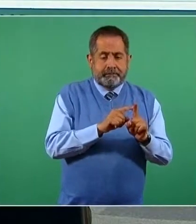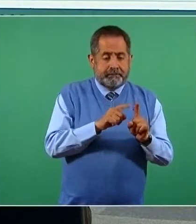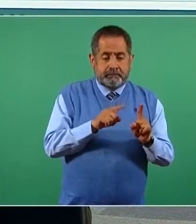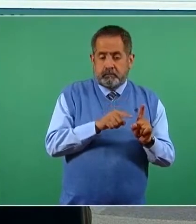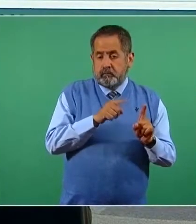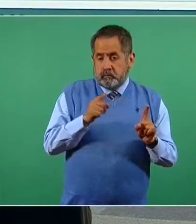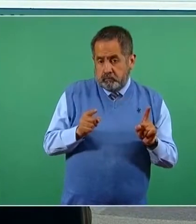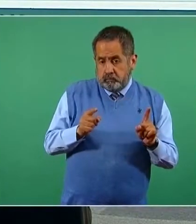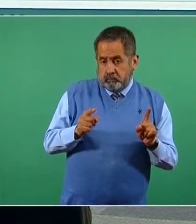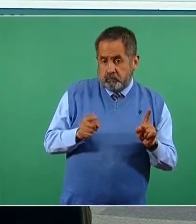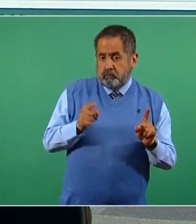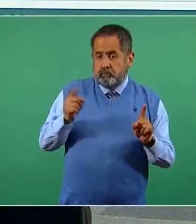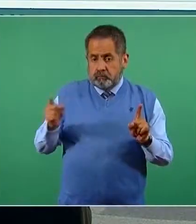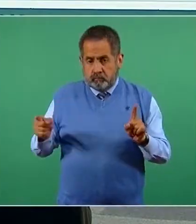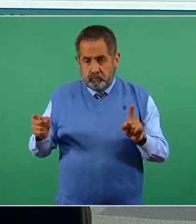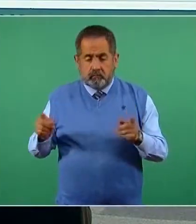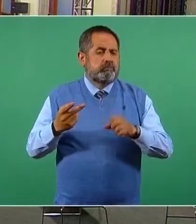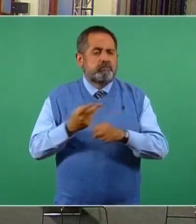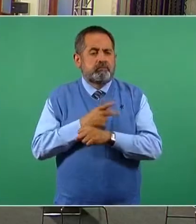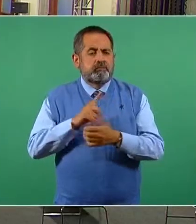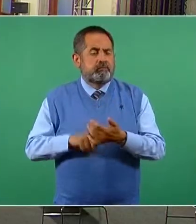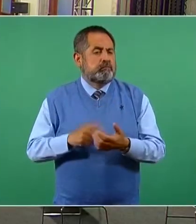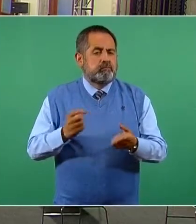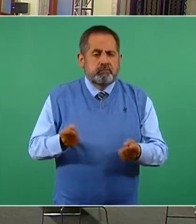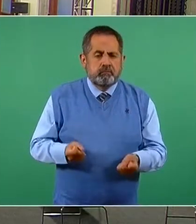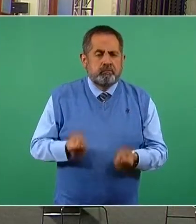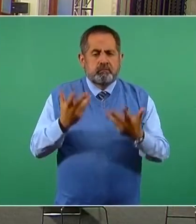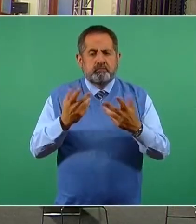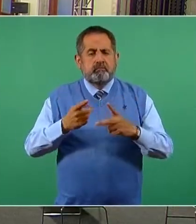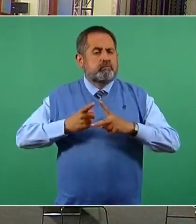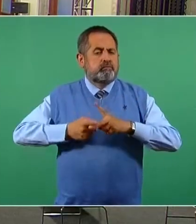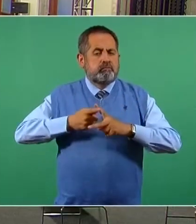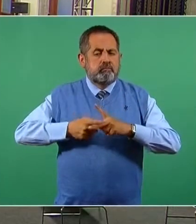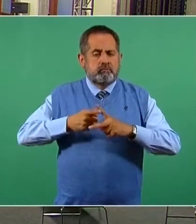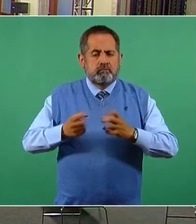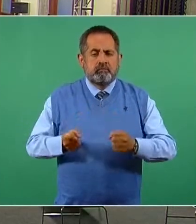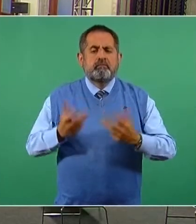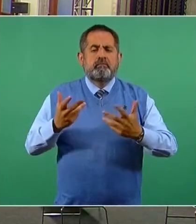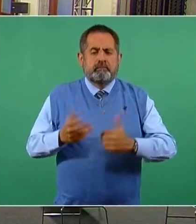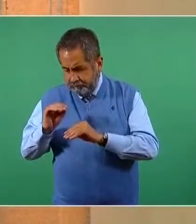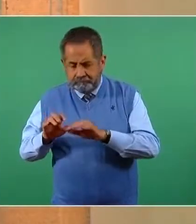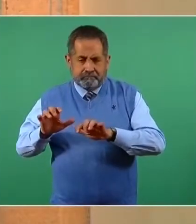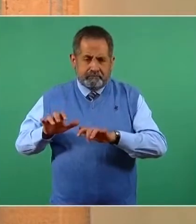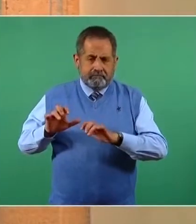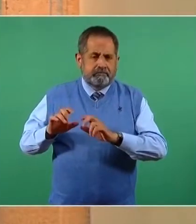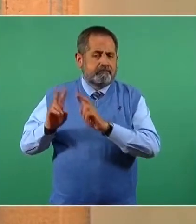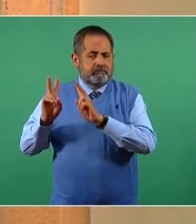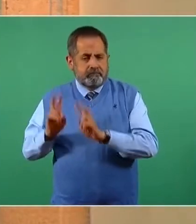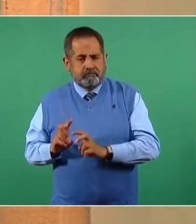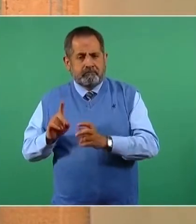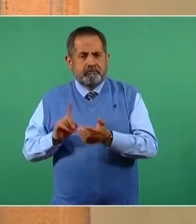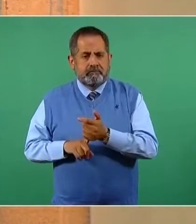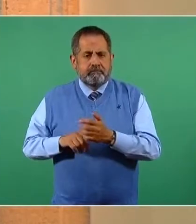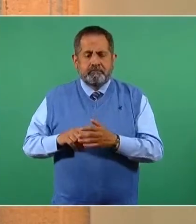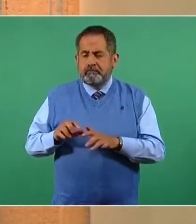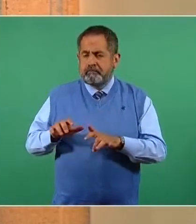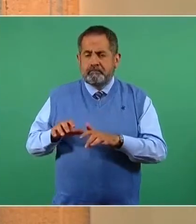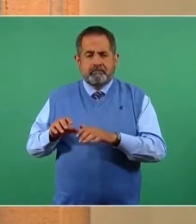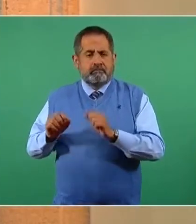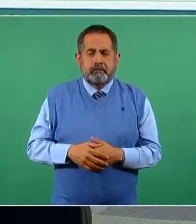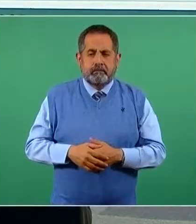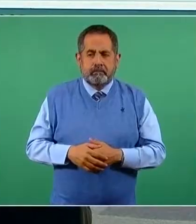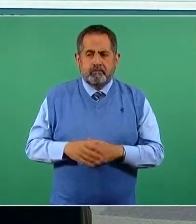en las últimas 24 horas méxico sumó 4 mil 272 muertes más por kobe 19 para llegar a un acumulado